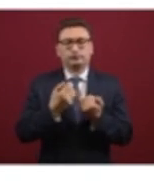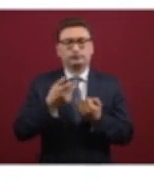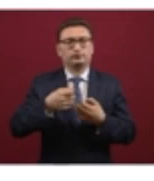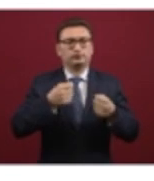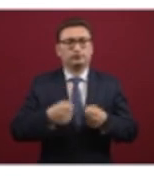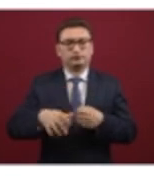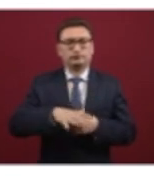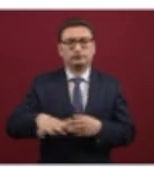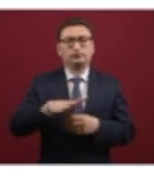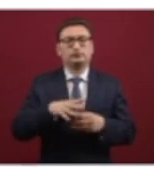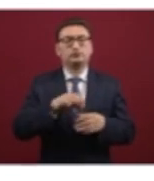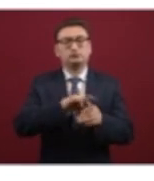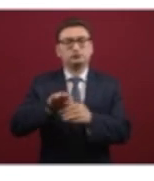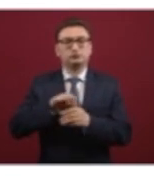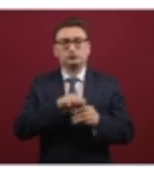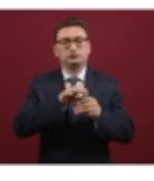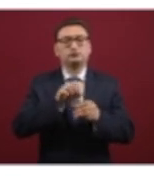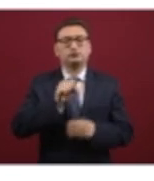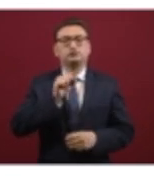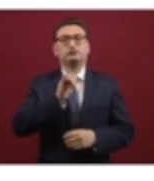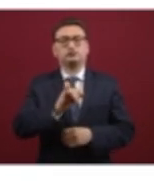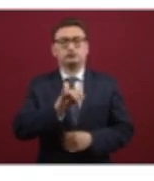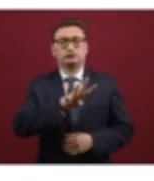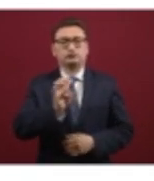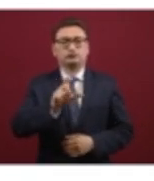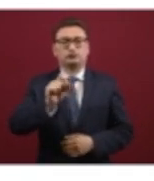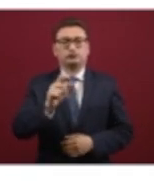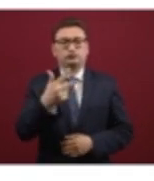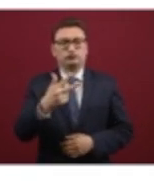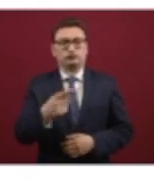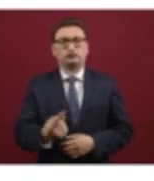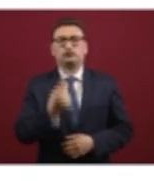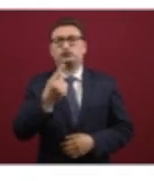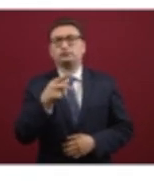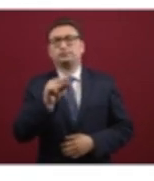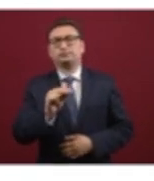428 a favor, uno en contra.